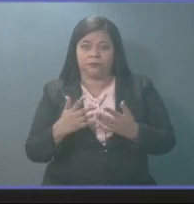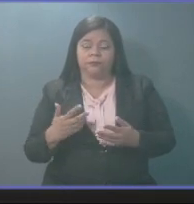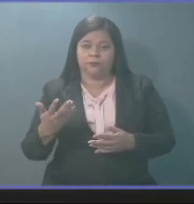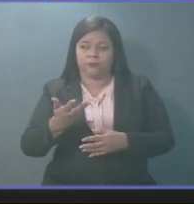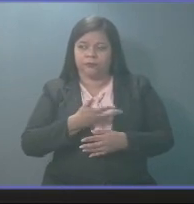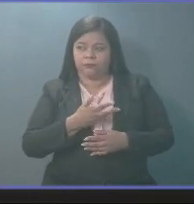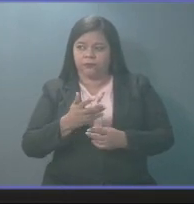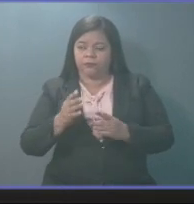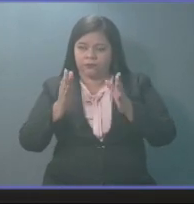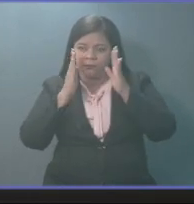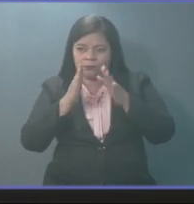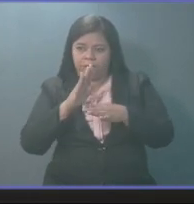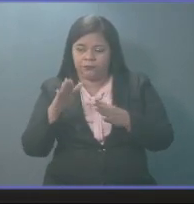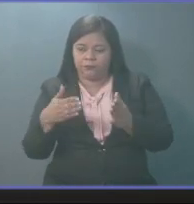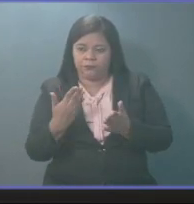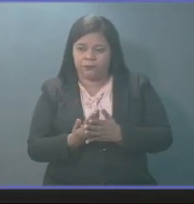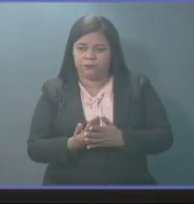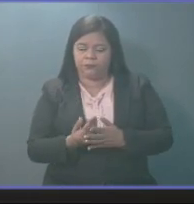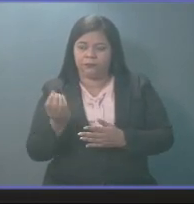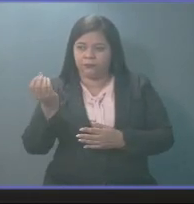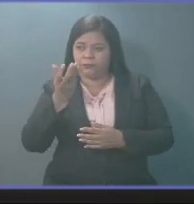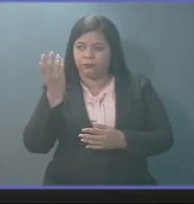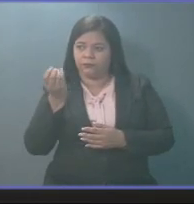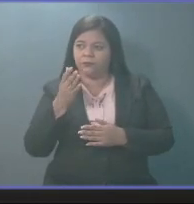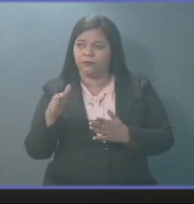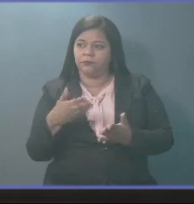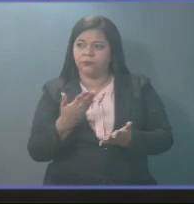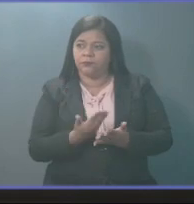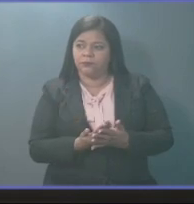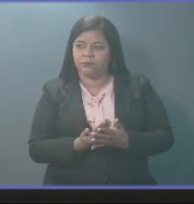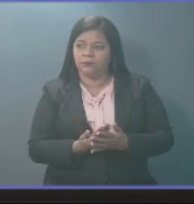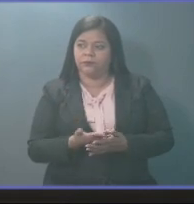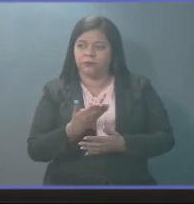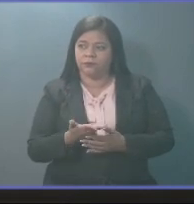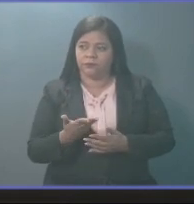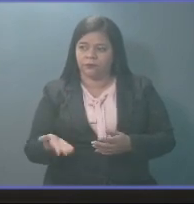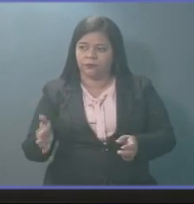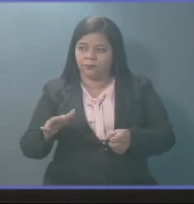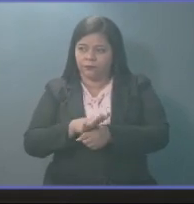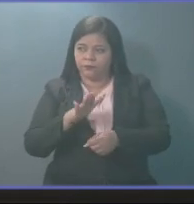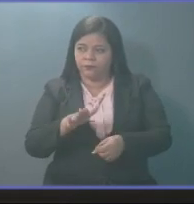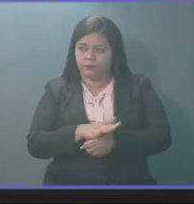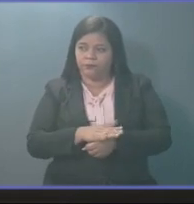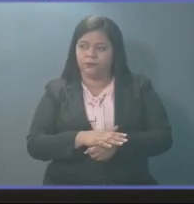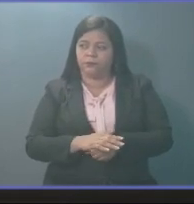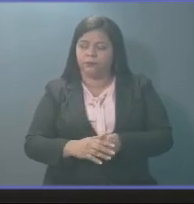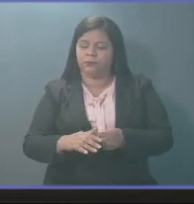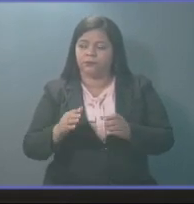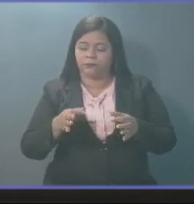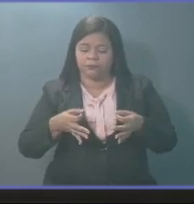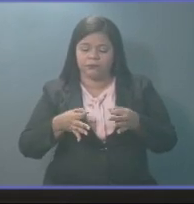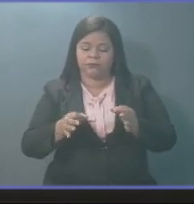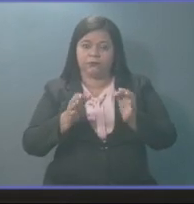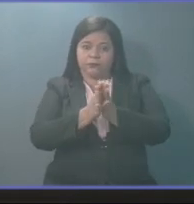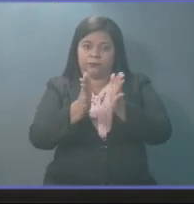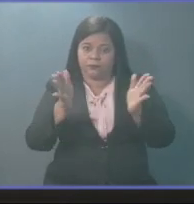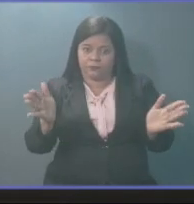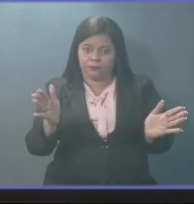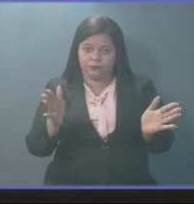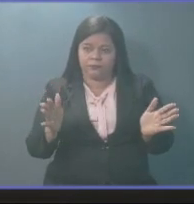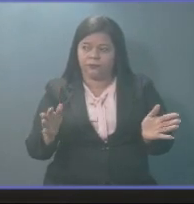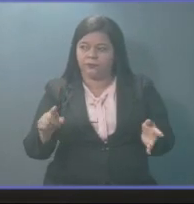asistencia gratuita a los enfermos que carezcan de recursos y a los habitantes en general,